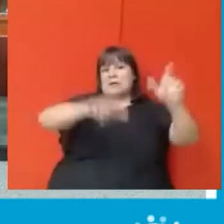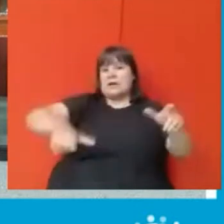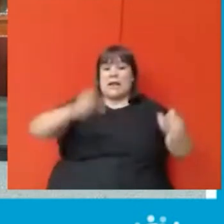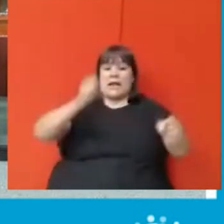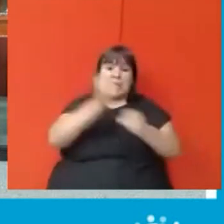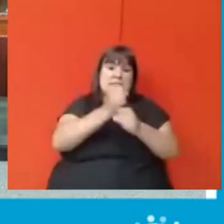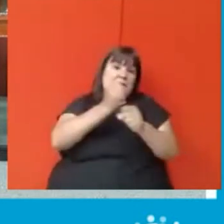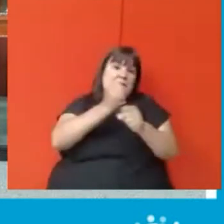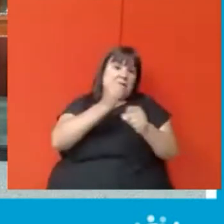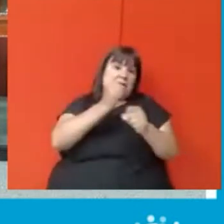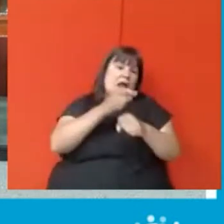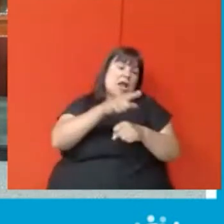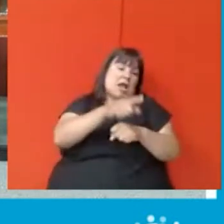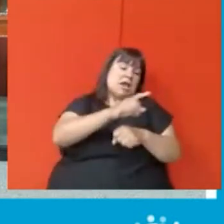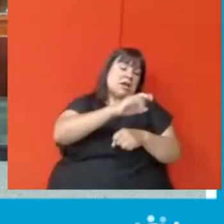conveniente para la persona mayor.